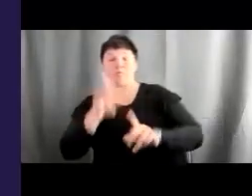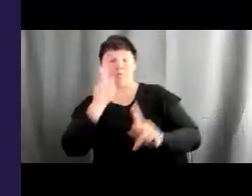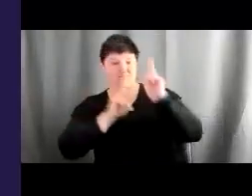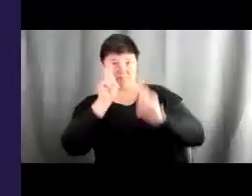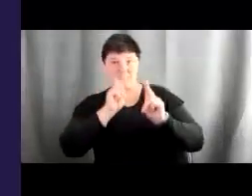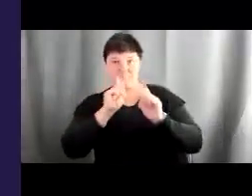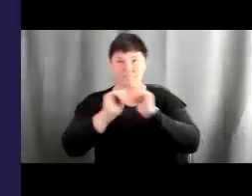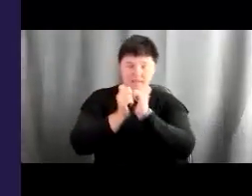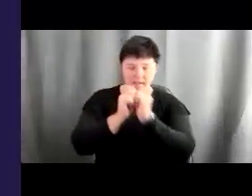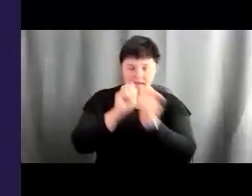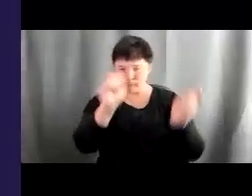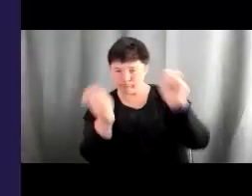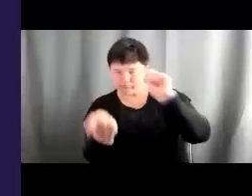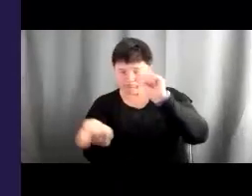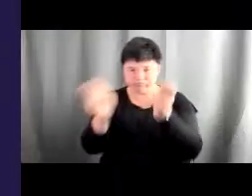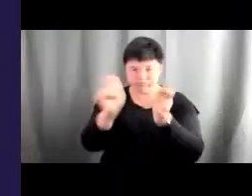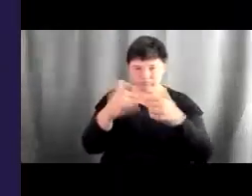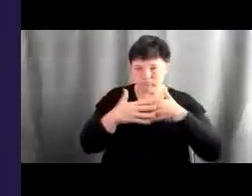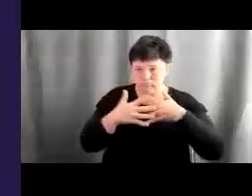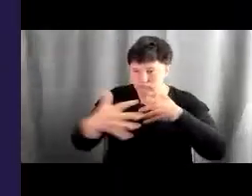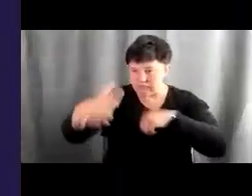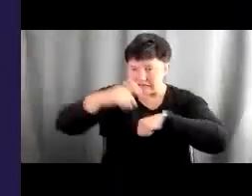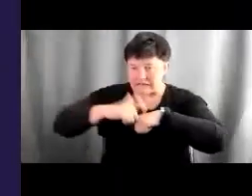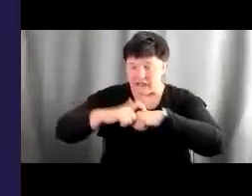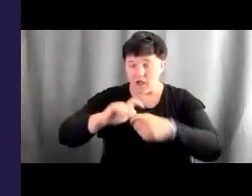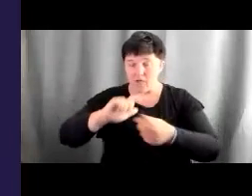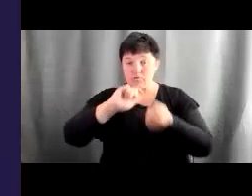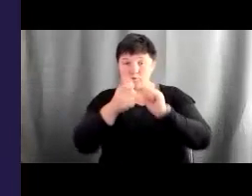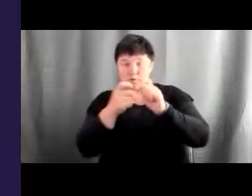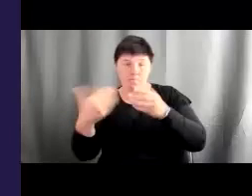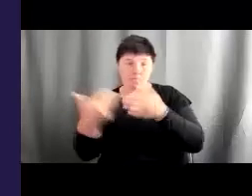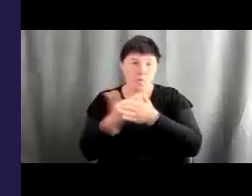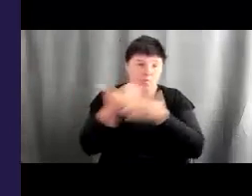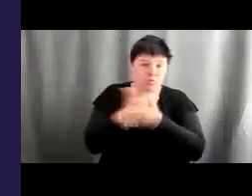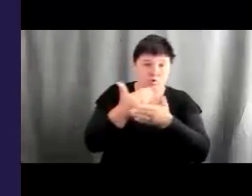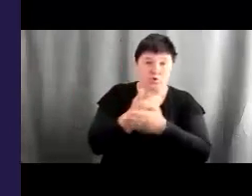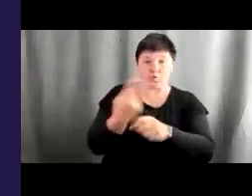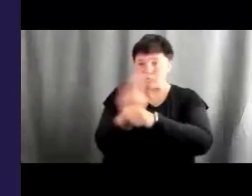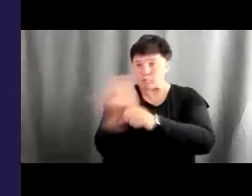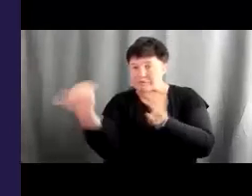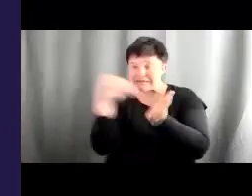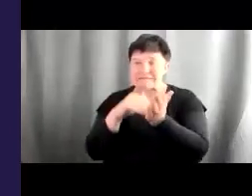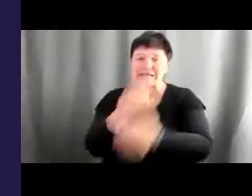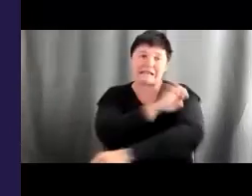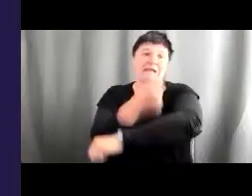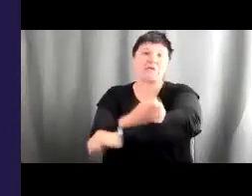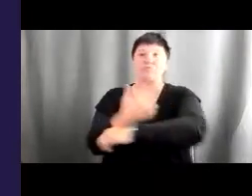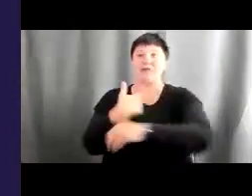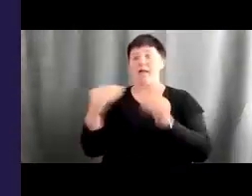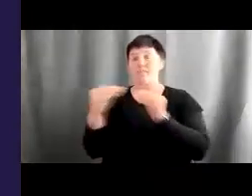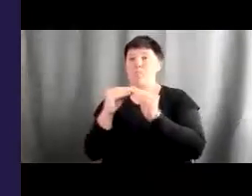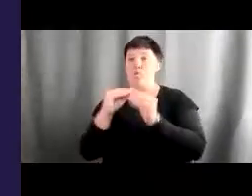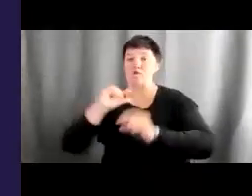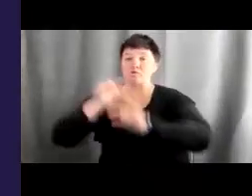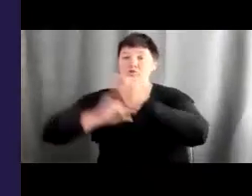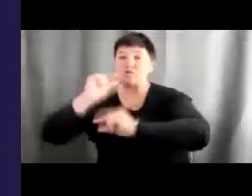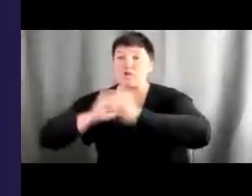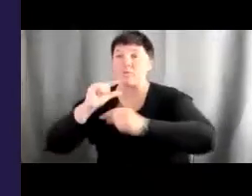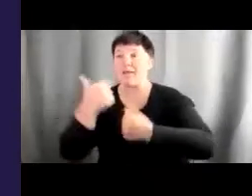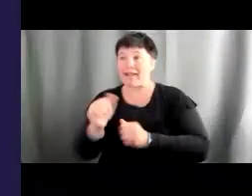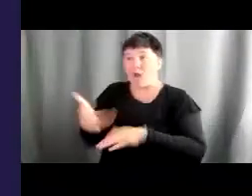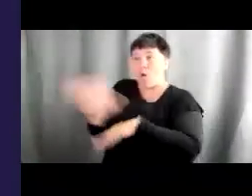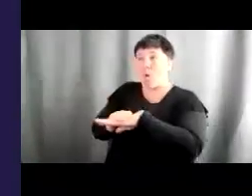la gente. ¿Cómo evolucionan con el tiempo? ¿Están cambiando a más energías renovables o tienen más generadores que pueden poner en marcha tras